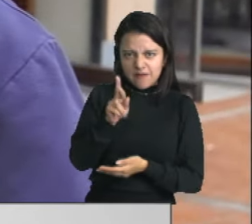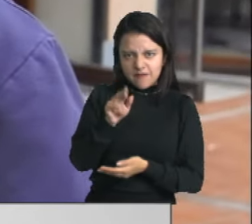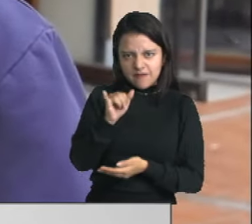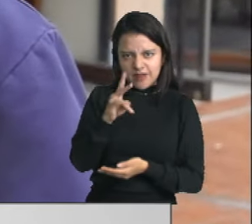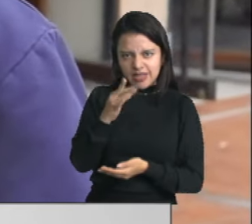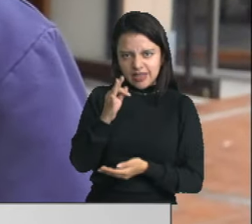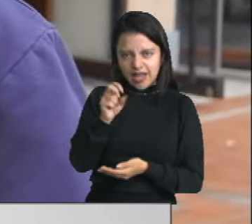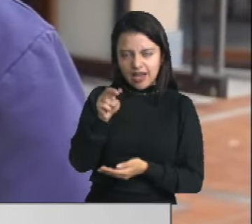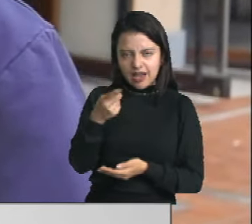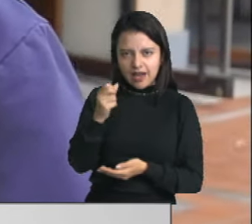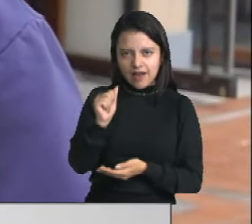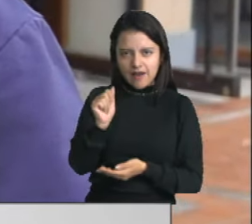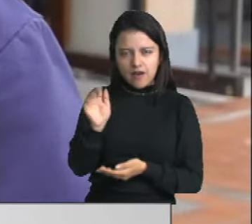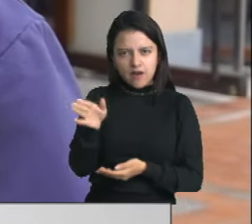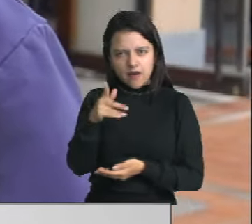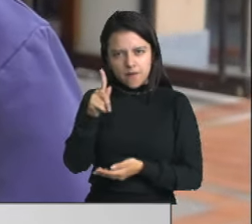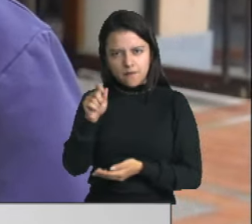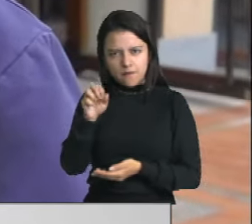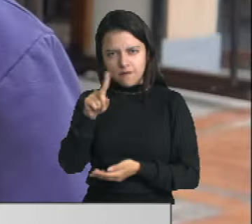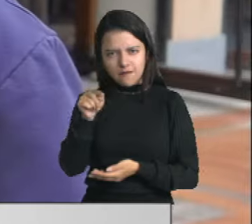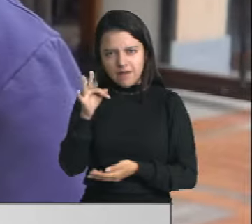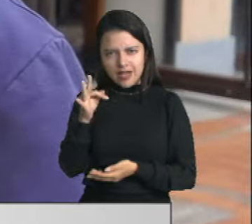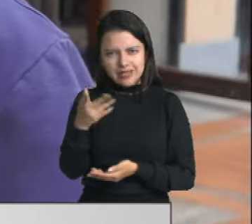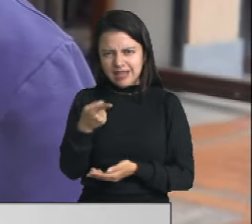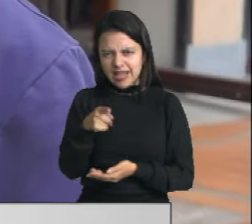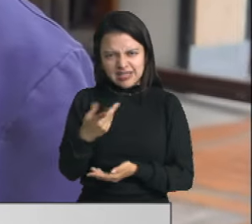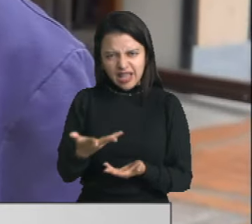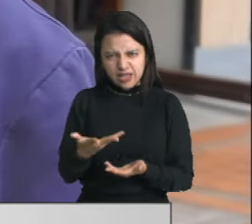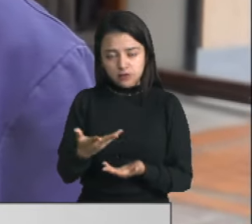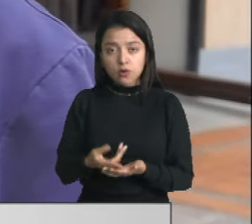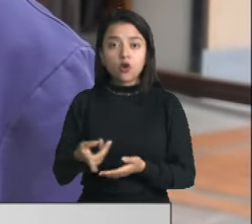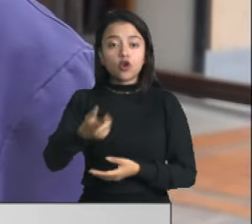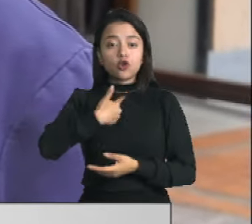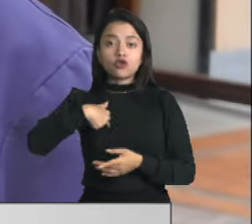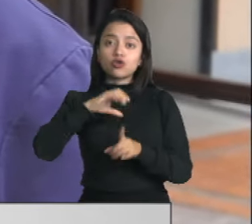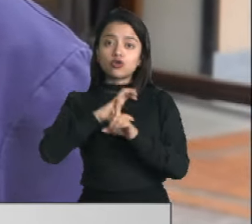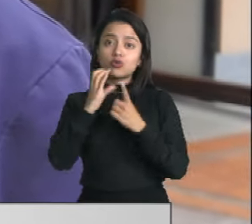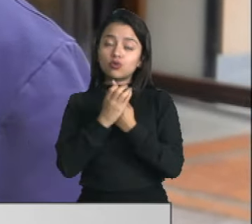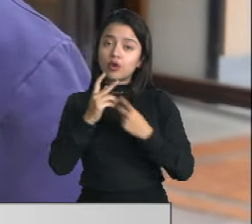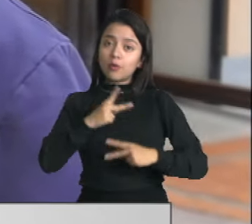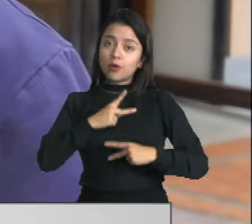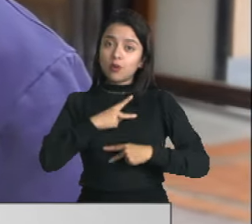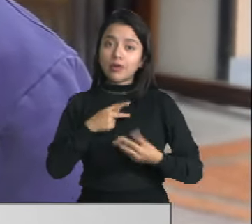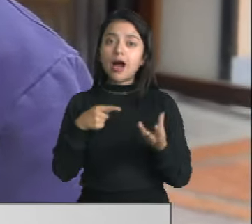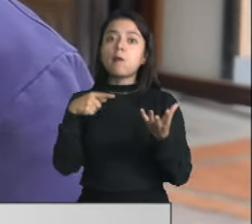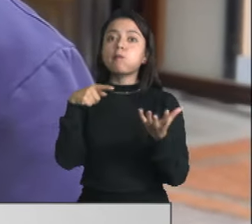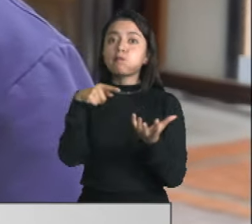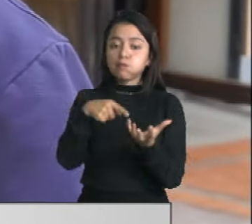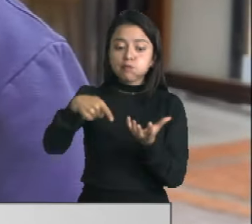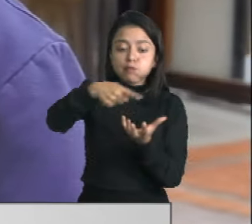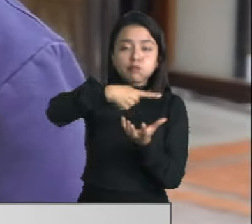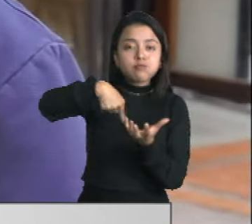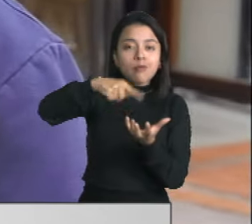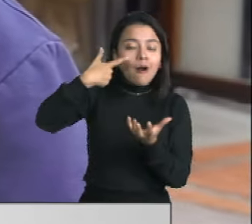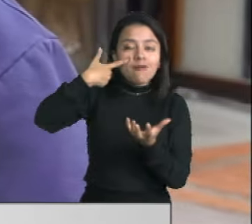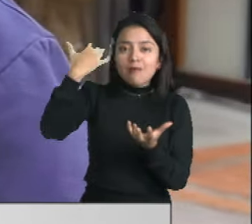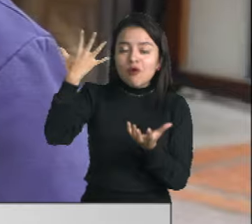quizá insignes de nuestra gastronomía, que es la fritanga. Nos describe, es popular,